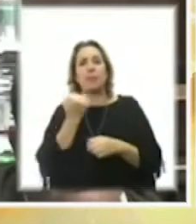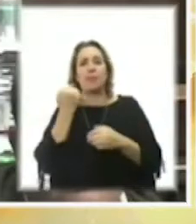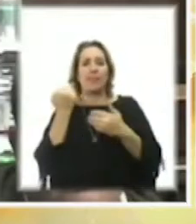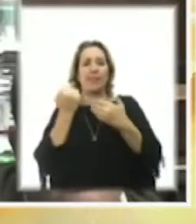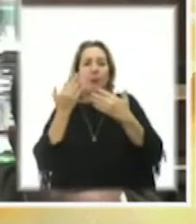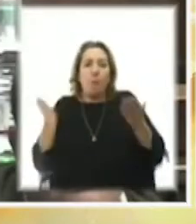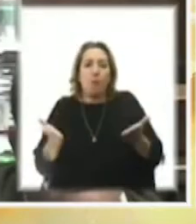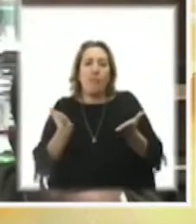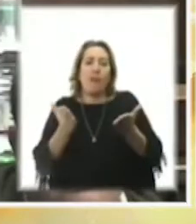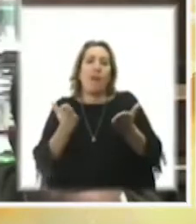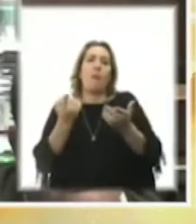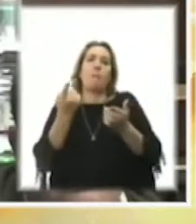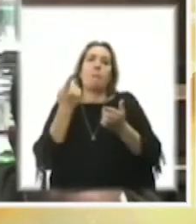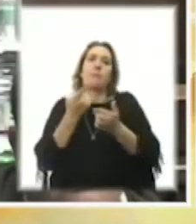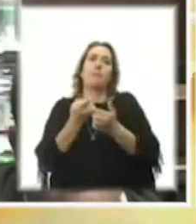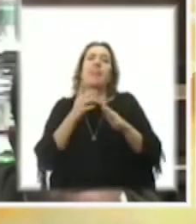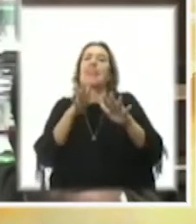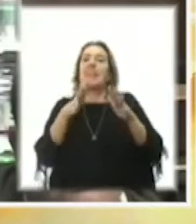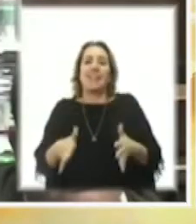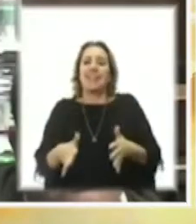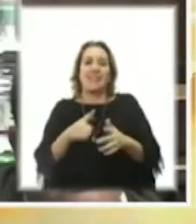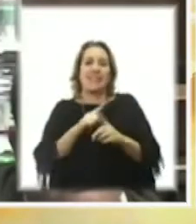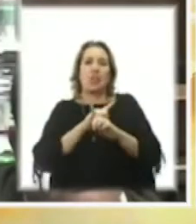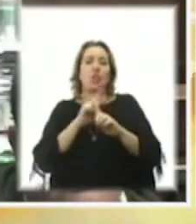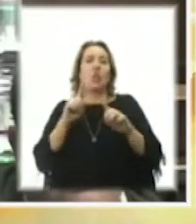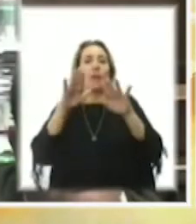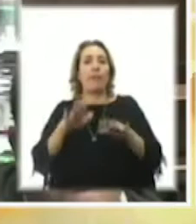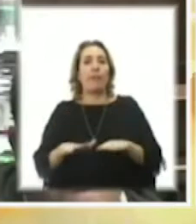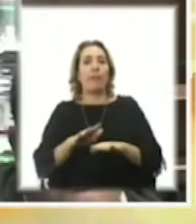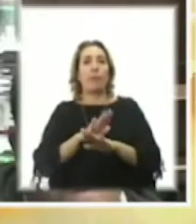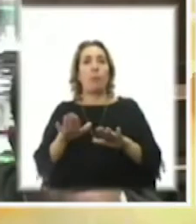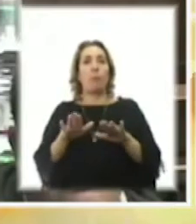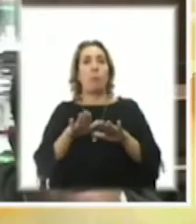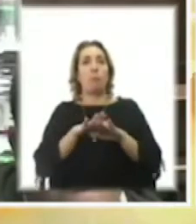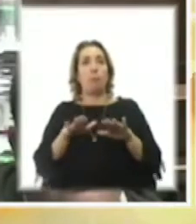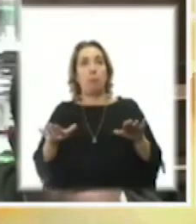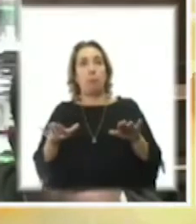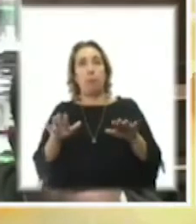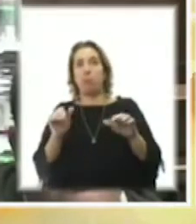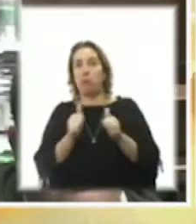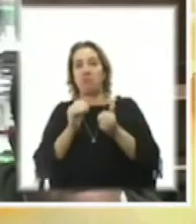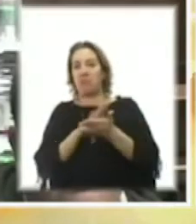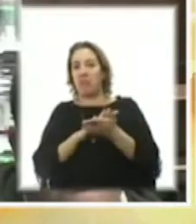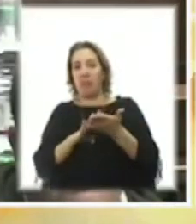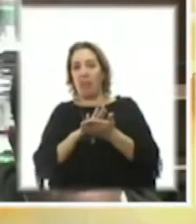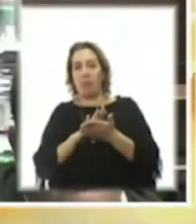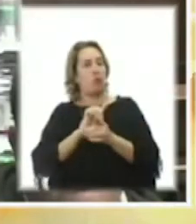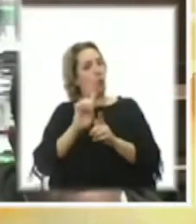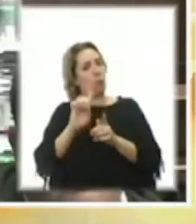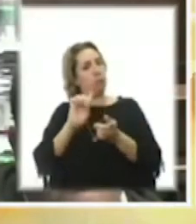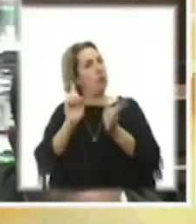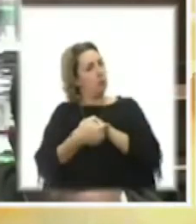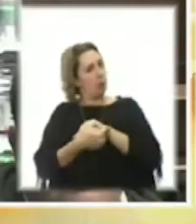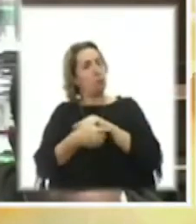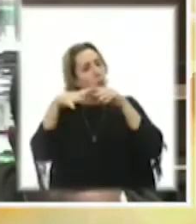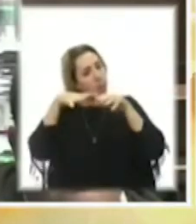en lo que implica el rol del propio Banco de Previsión Social, hay muchas cosas para revisar.